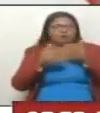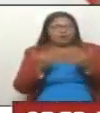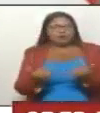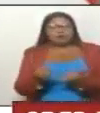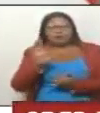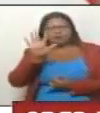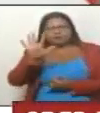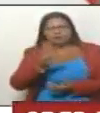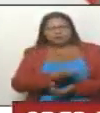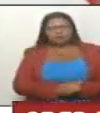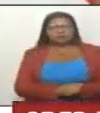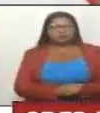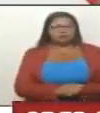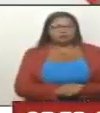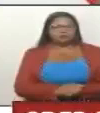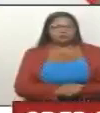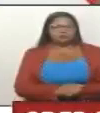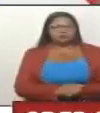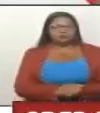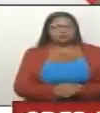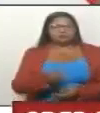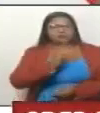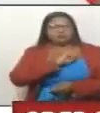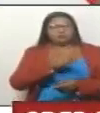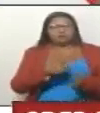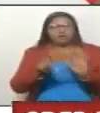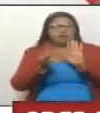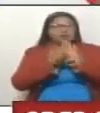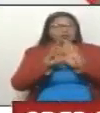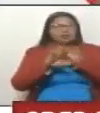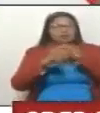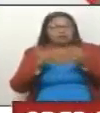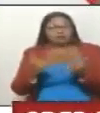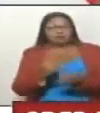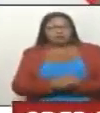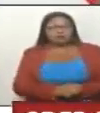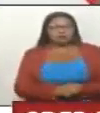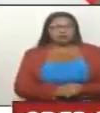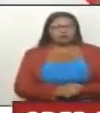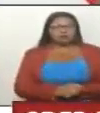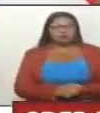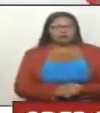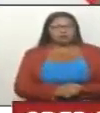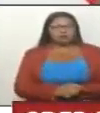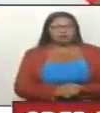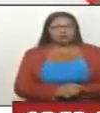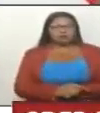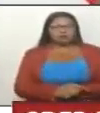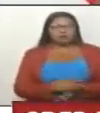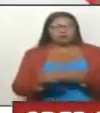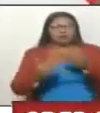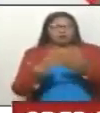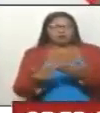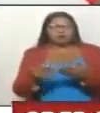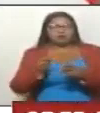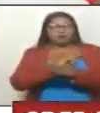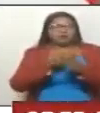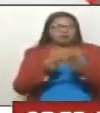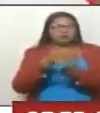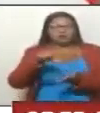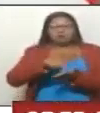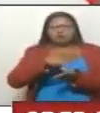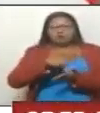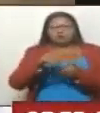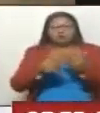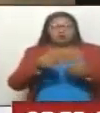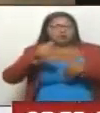Ya no solo el poder legislativo, el poder judicial, el poder ejecutivo, sino también allí el poder ciudadano y el poder electoral.